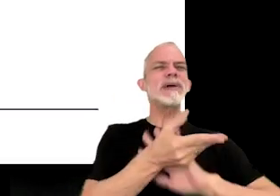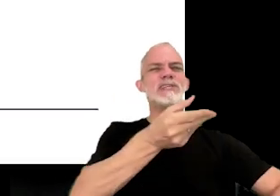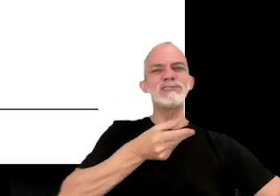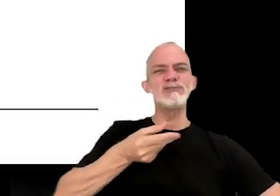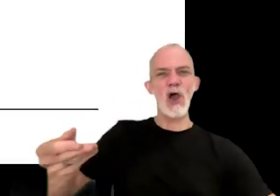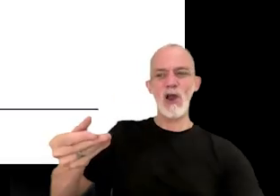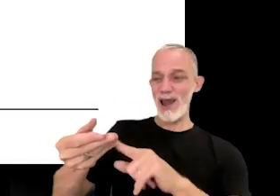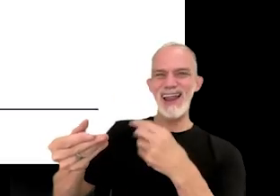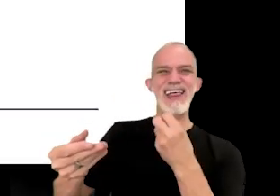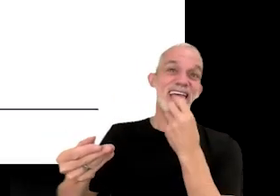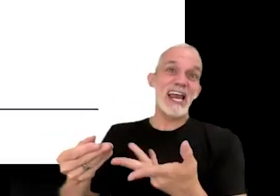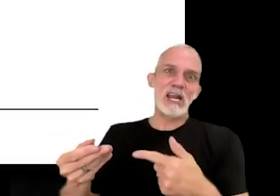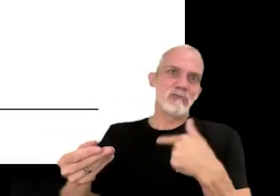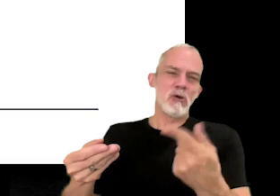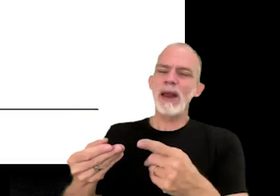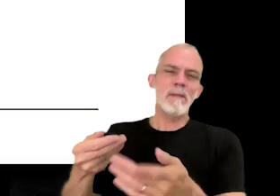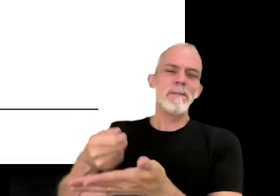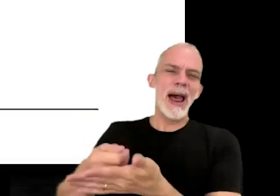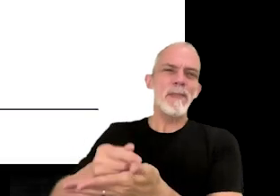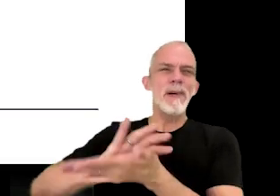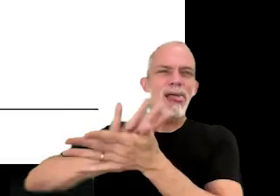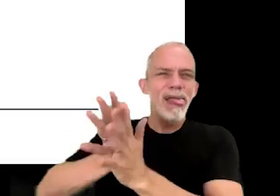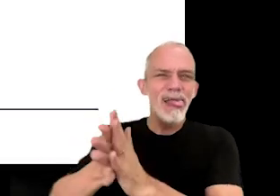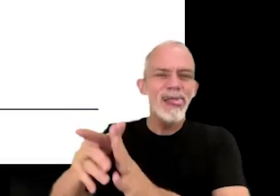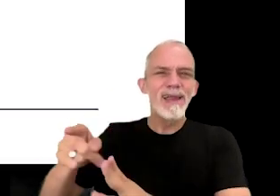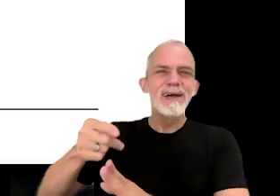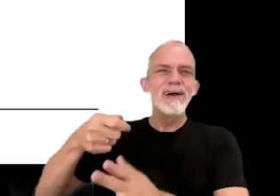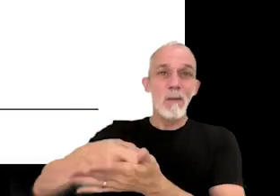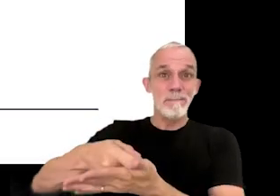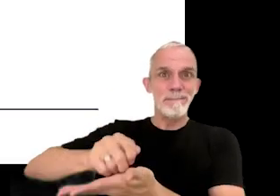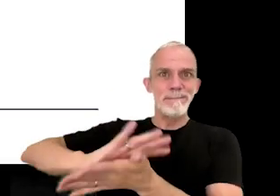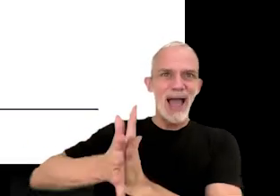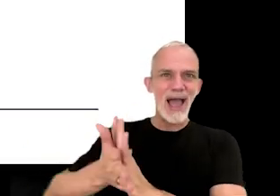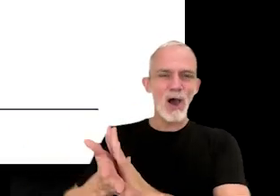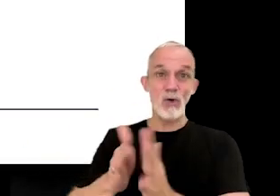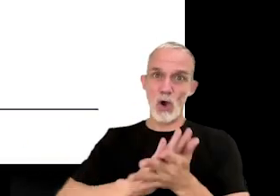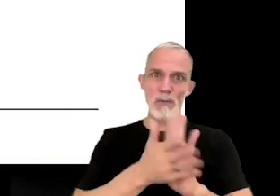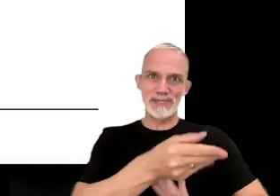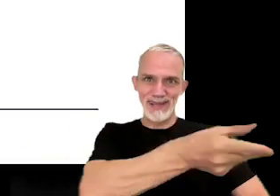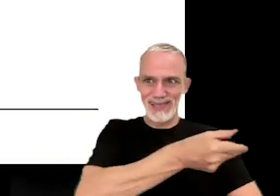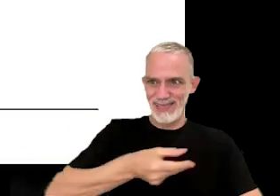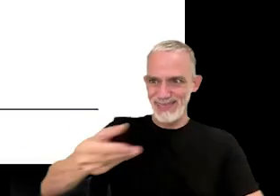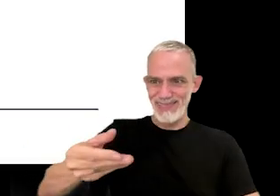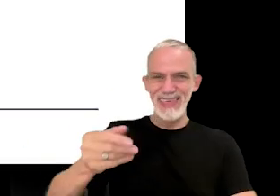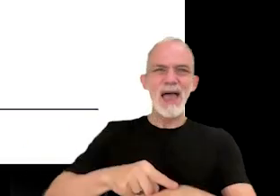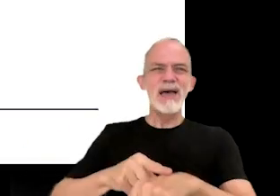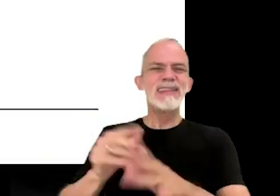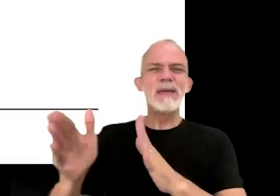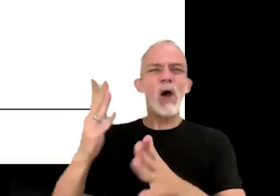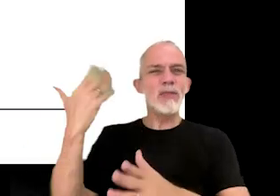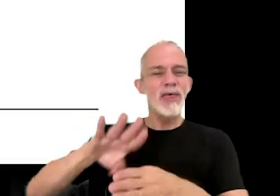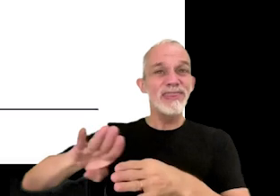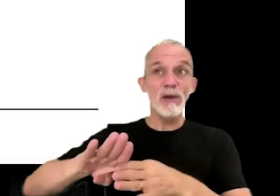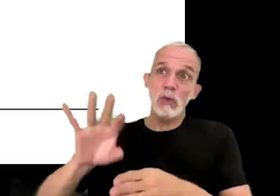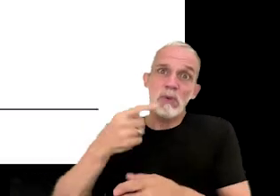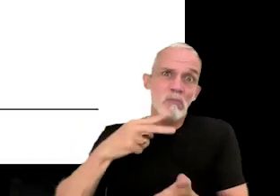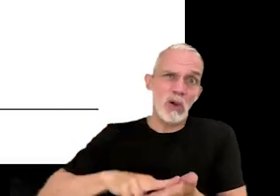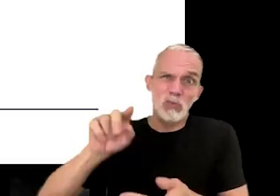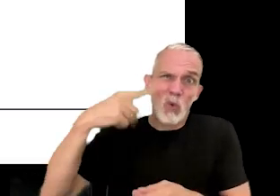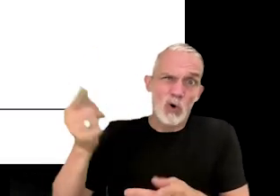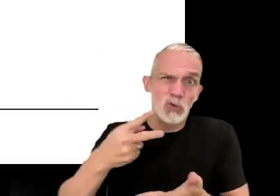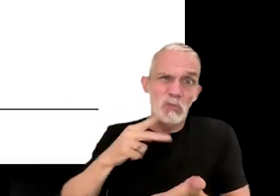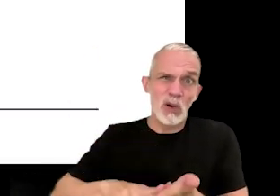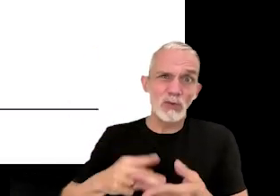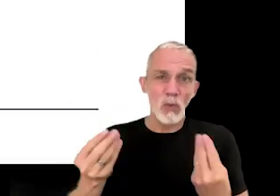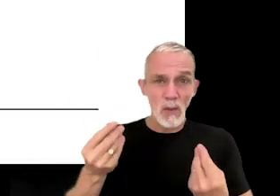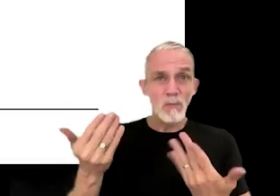para declarar, para cancelar a través de la compensación otros periodos adeudados del mismo impuesto o de otros que se pudiera